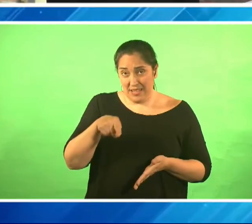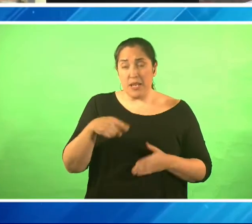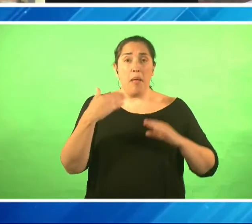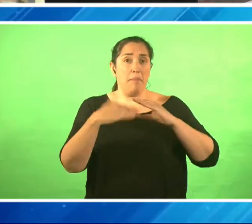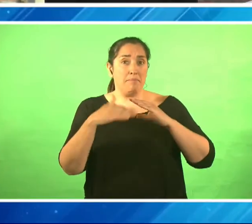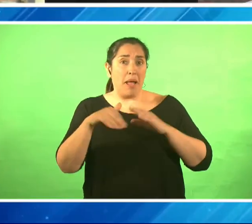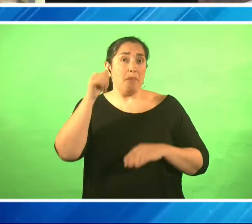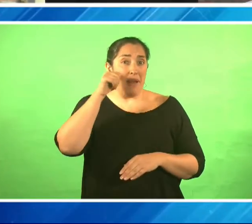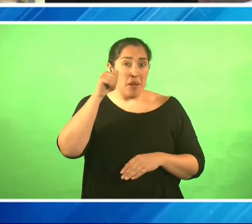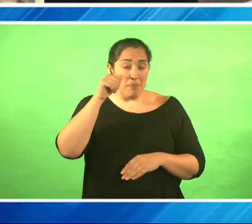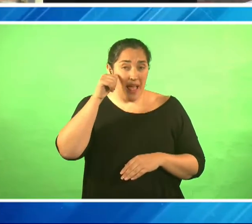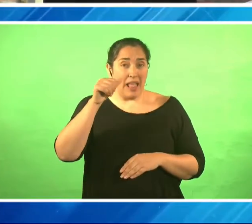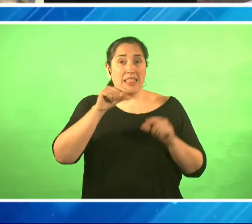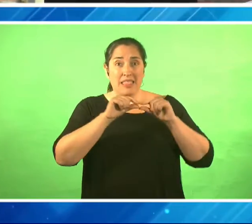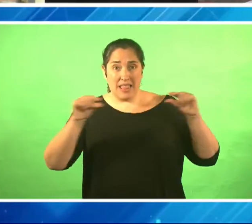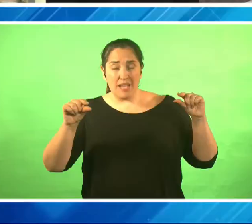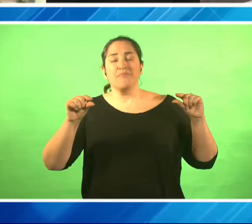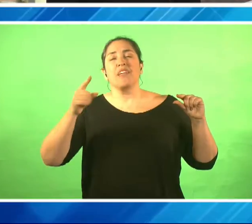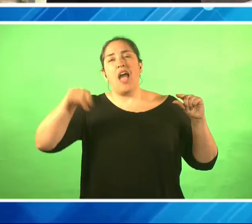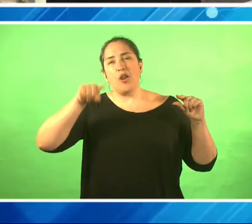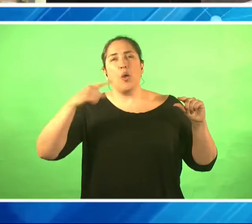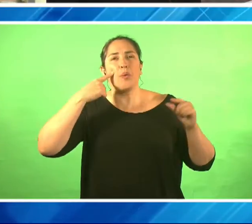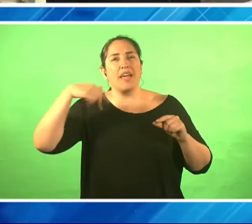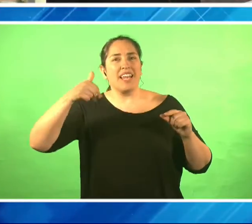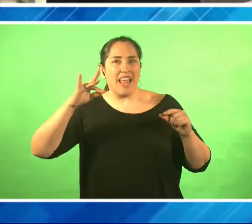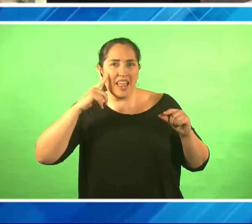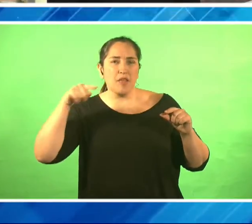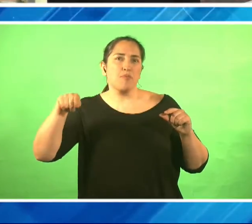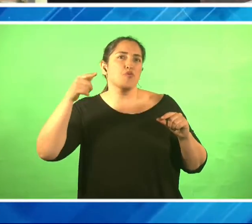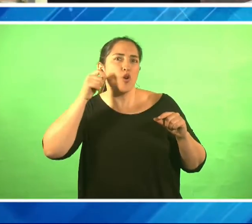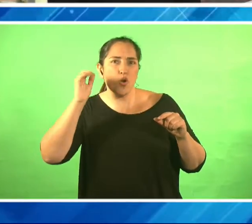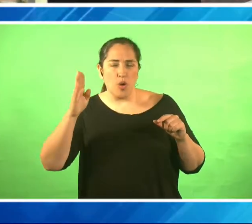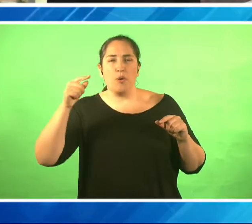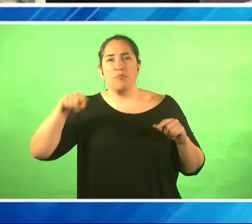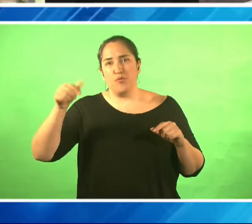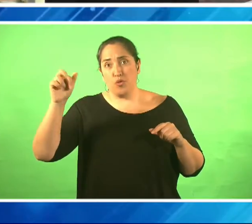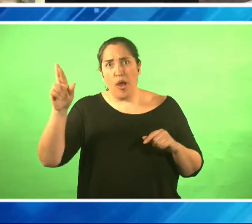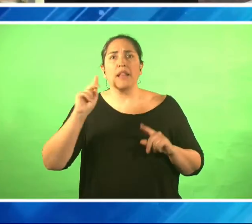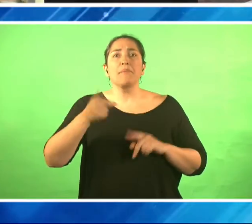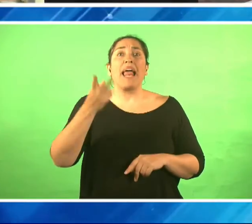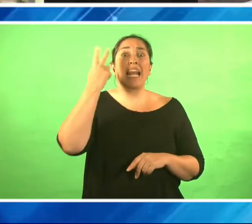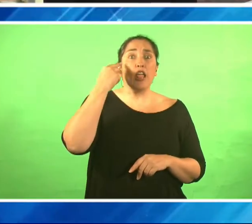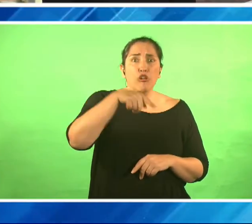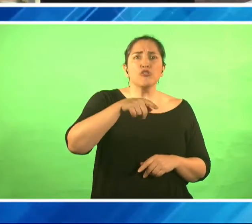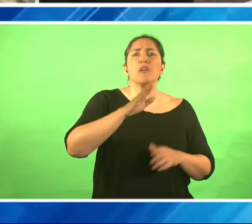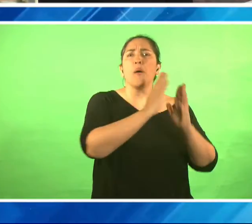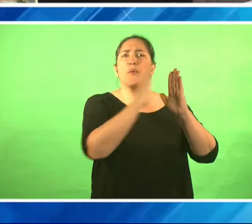es mardelplata@inadi.gov.ar. En Necochea funcionamos dentro de lo que es la Biblioteca Popular, que es en la